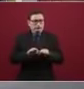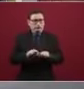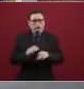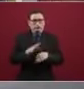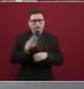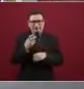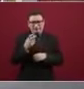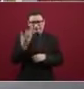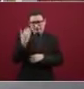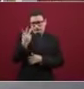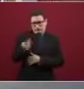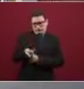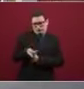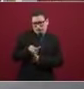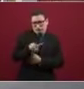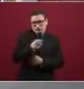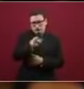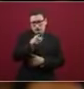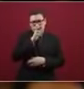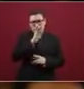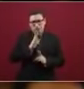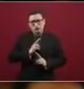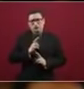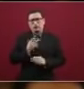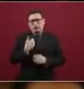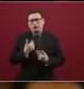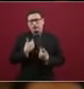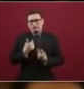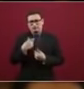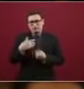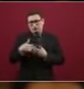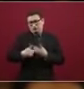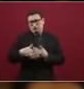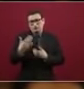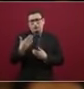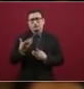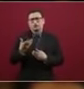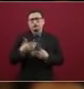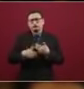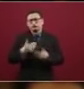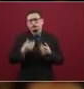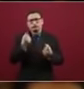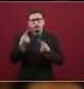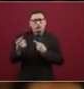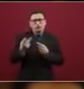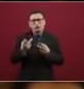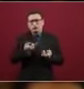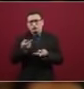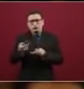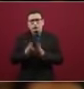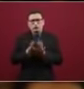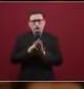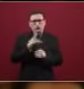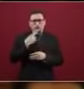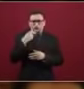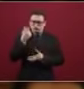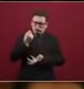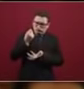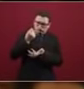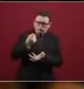derivado de la pregunta que me respondió la semana pasada, ha empezado a surgir gran polémica alrededor de la utilización del famoso